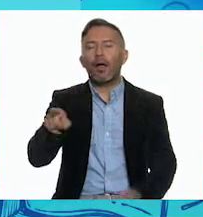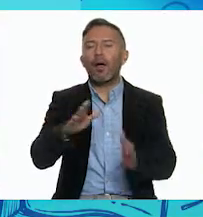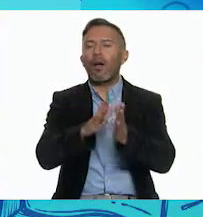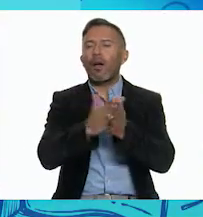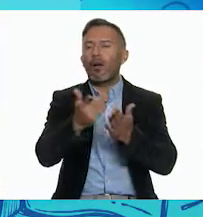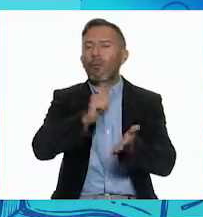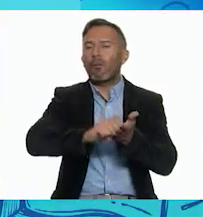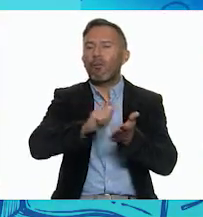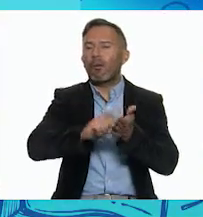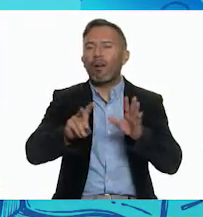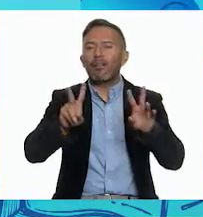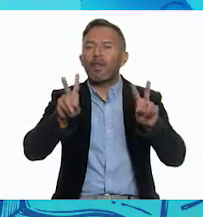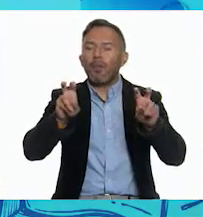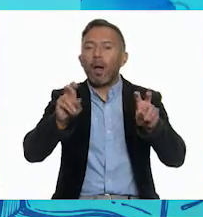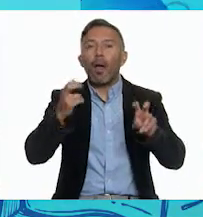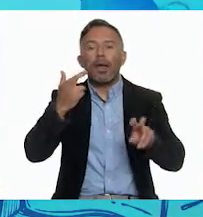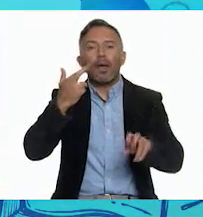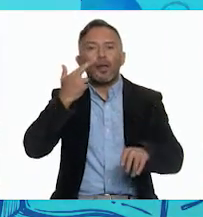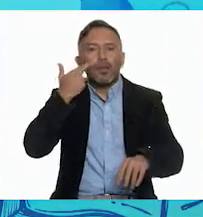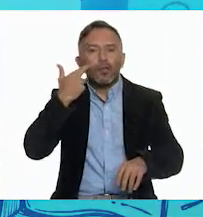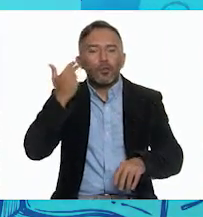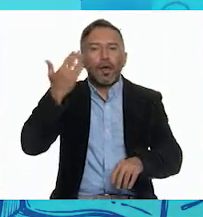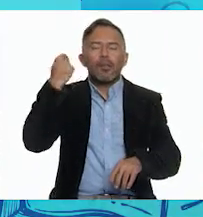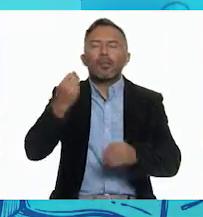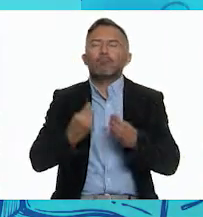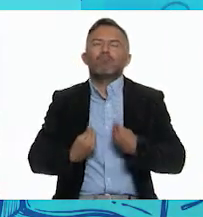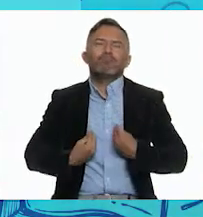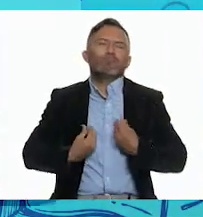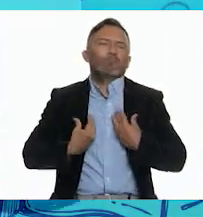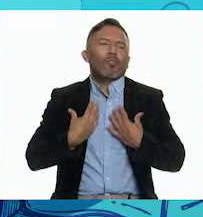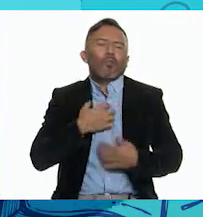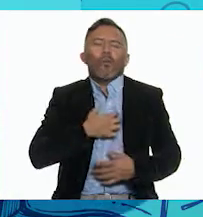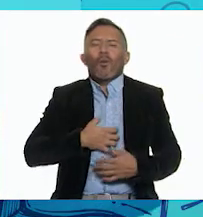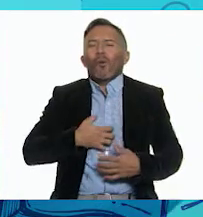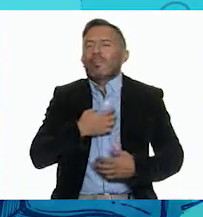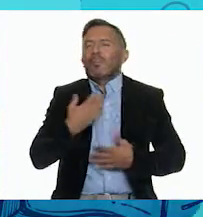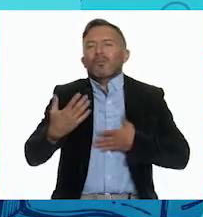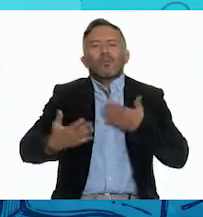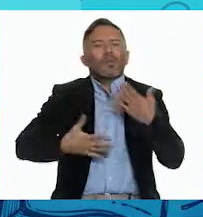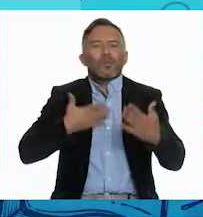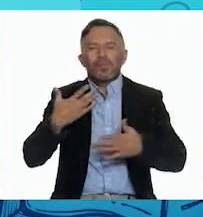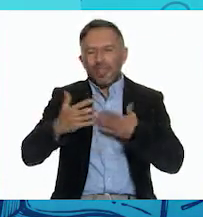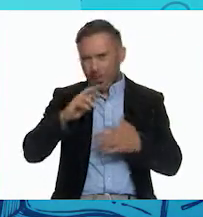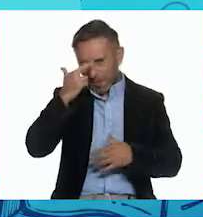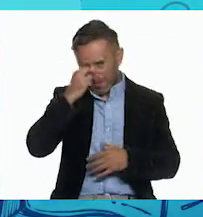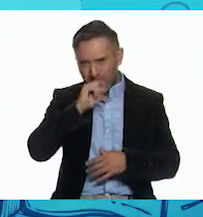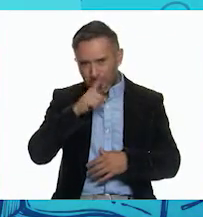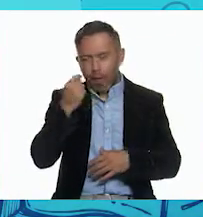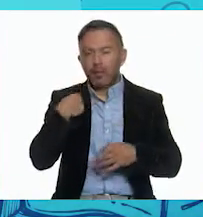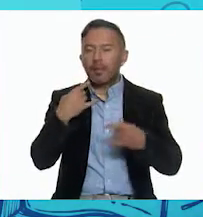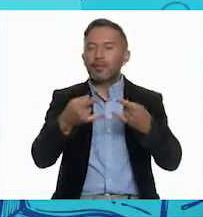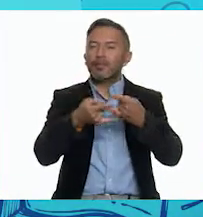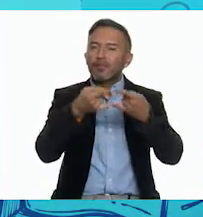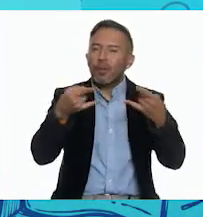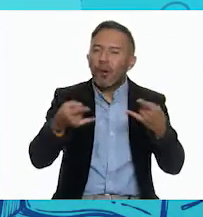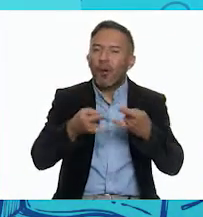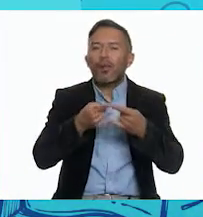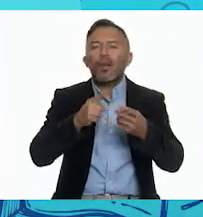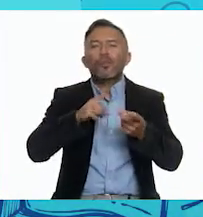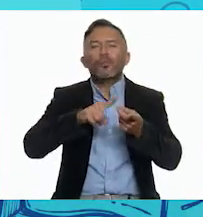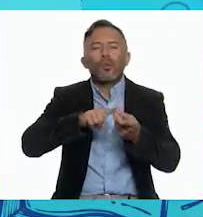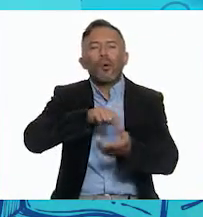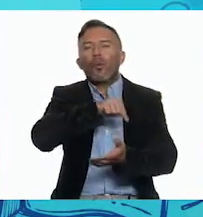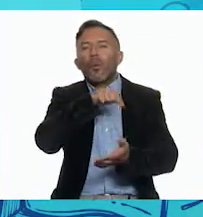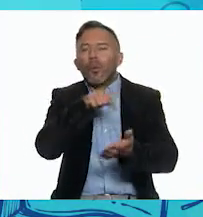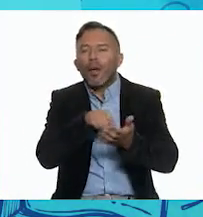gran vida. Y en ese cuento identificamos a los personajes, la trama, el desenlace y el escenario donde se desarrollaba la